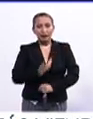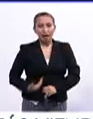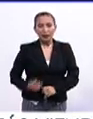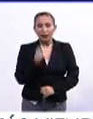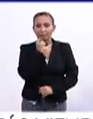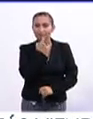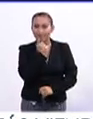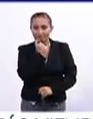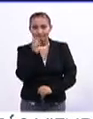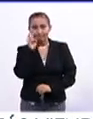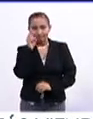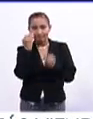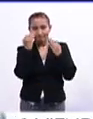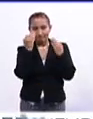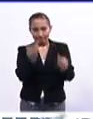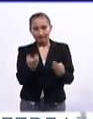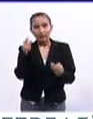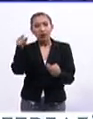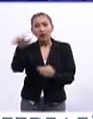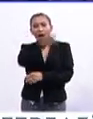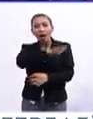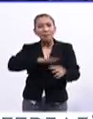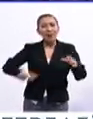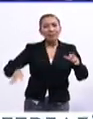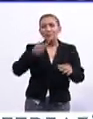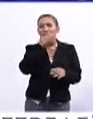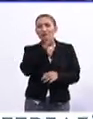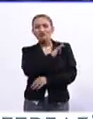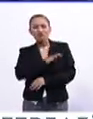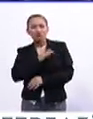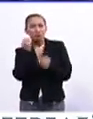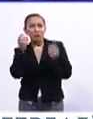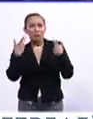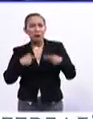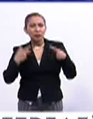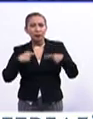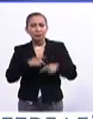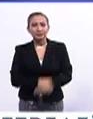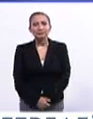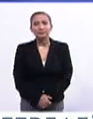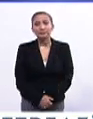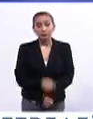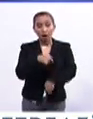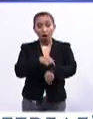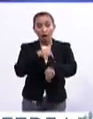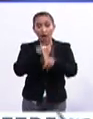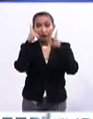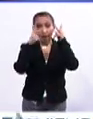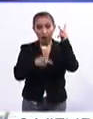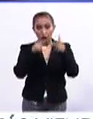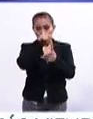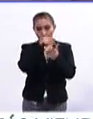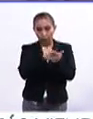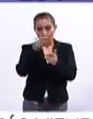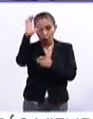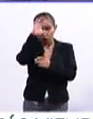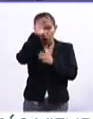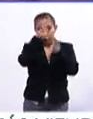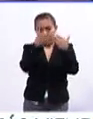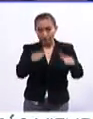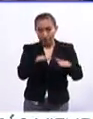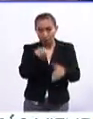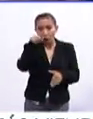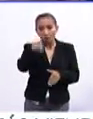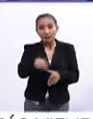presidente Andrés Manuel López Obrador en un ambiente festivo por cientos de personas. El horario de visitas del Complejo Cultural Los